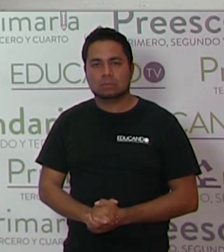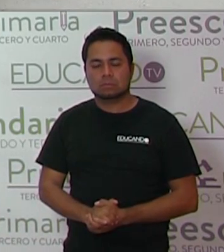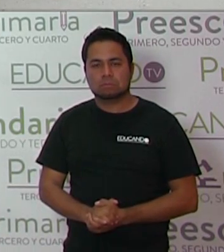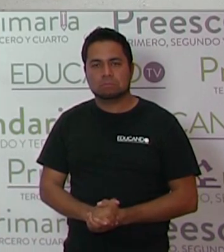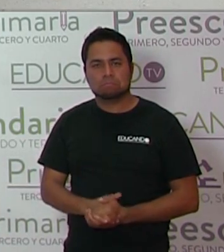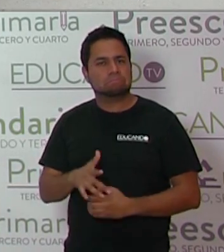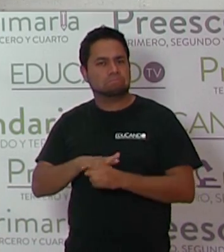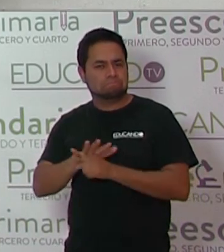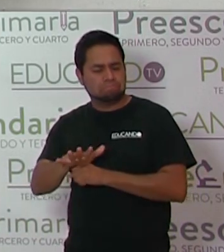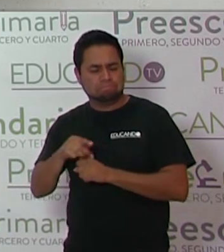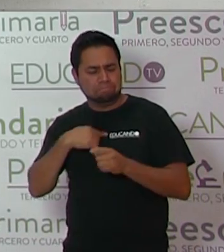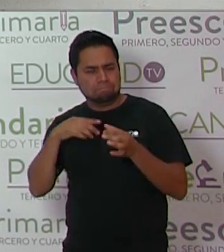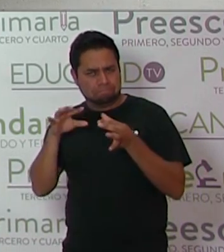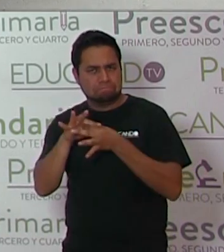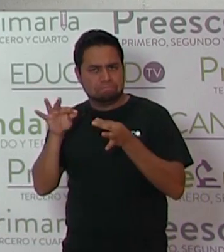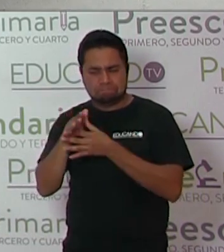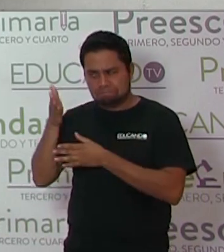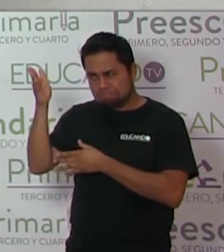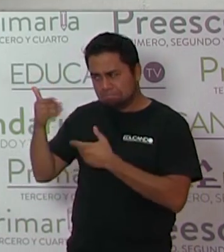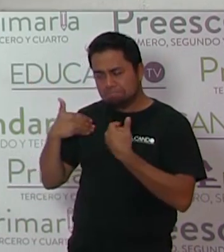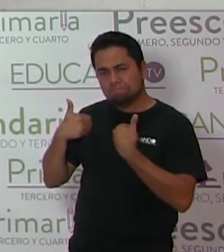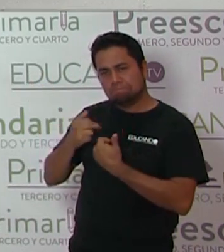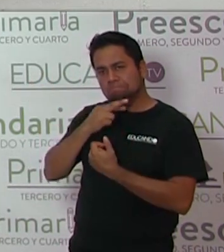entender bien a qué me estoy refiriendo.